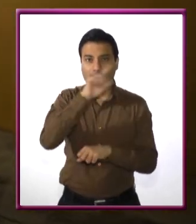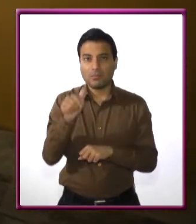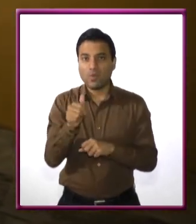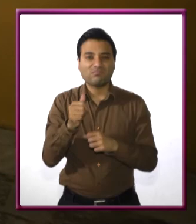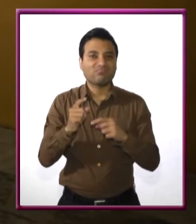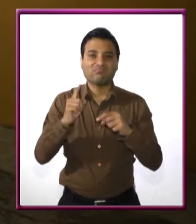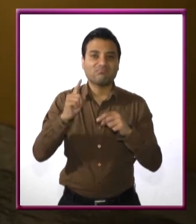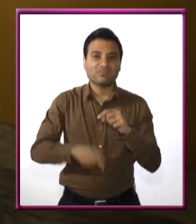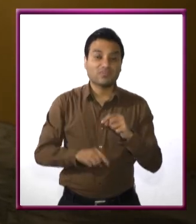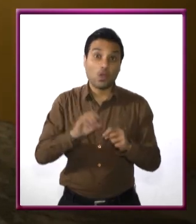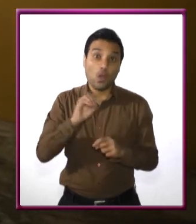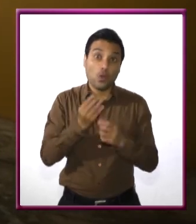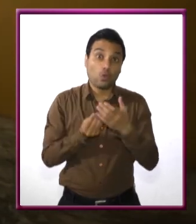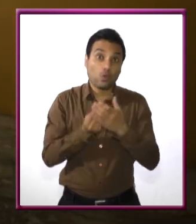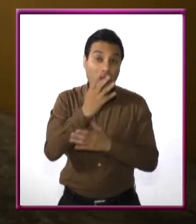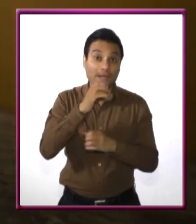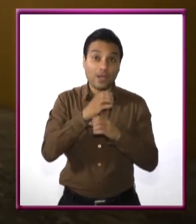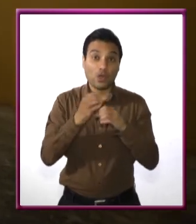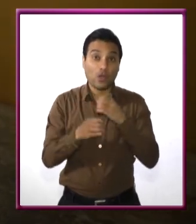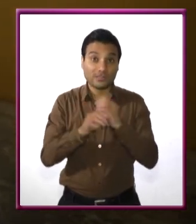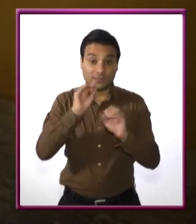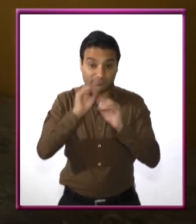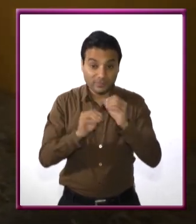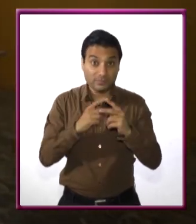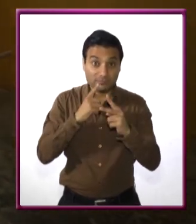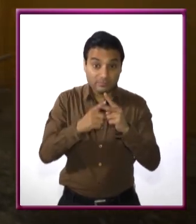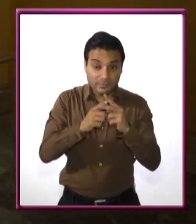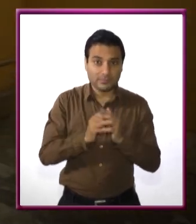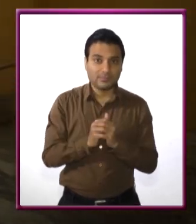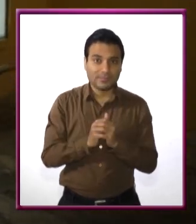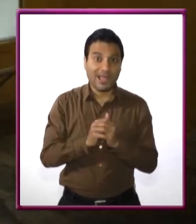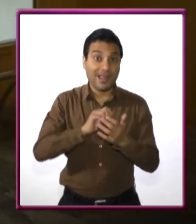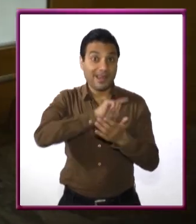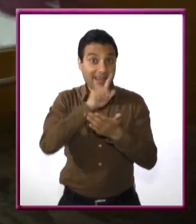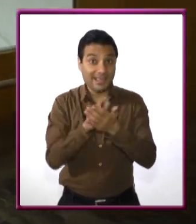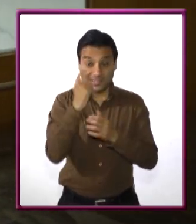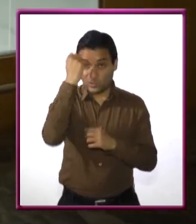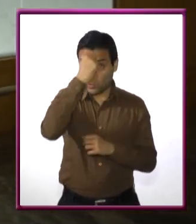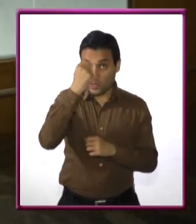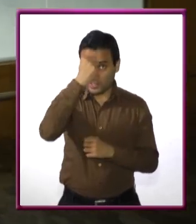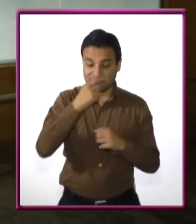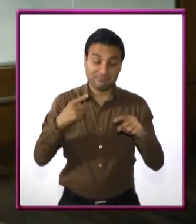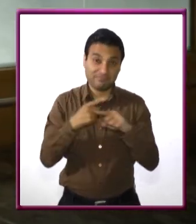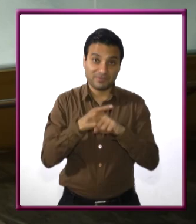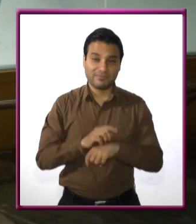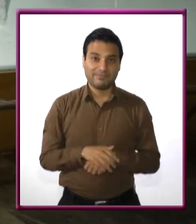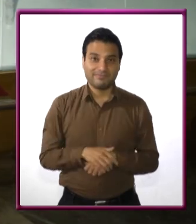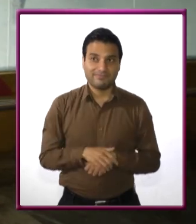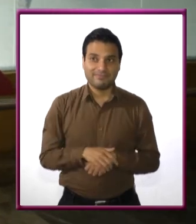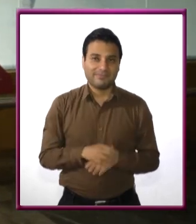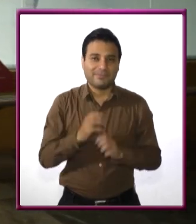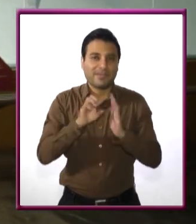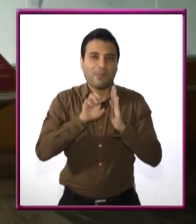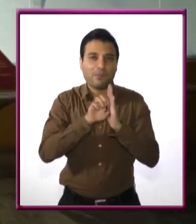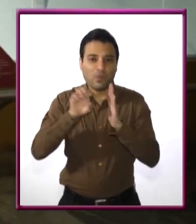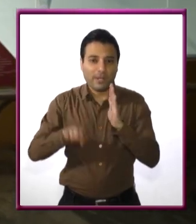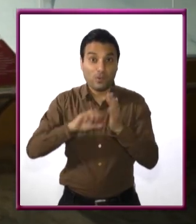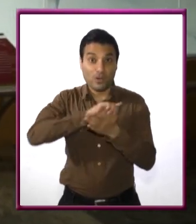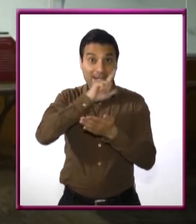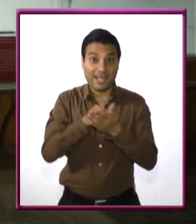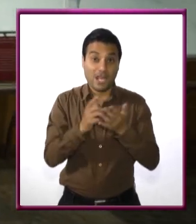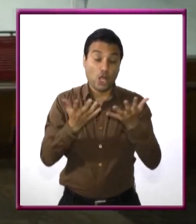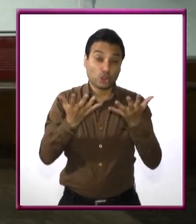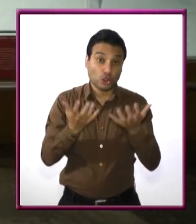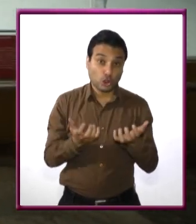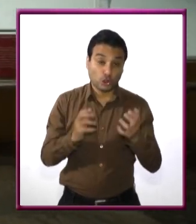nuevos fenómenos. O se construyen nuevos aparatos de medición que ponen a prueba leyes y teorías. Uh-huh. Pues ahí tienes la ley